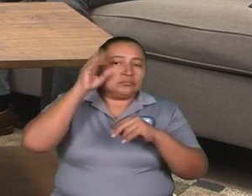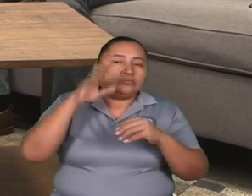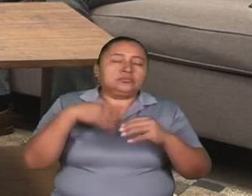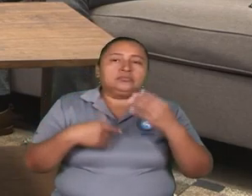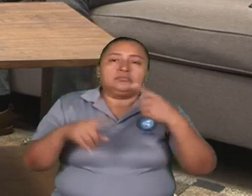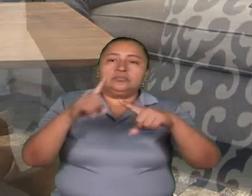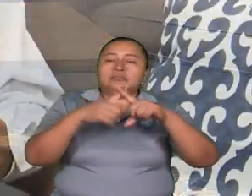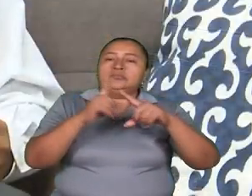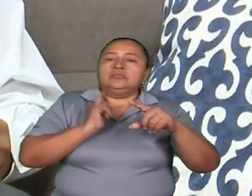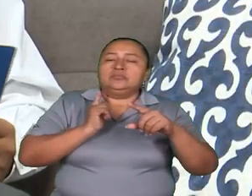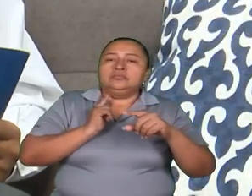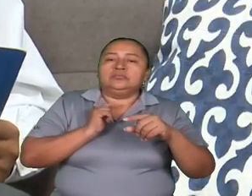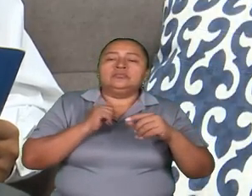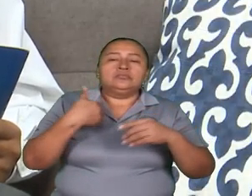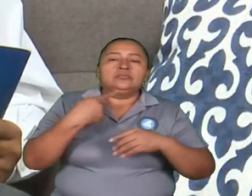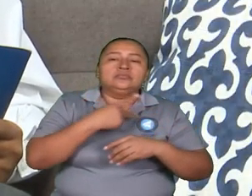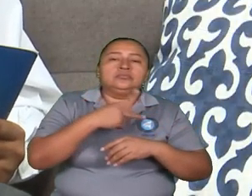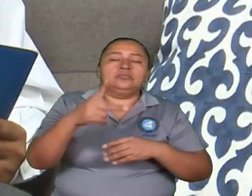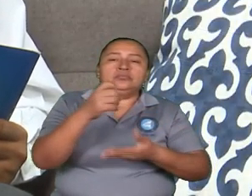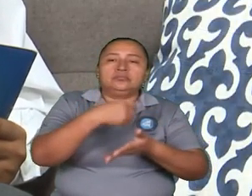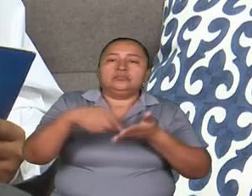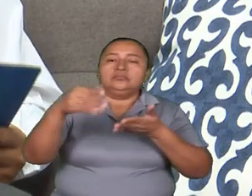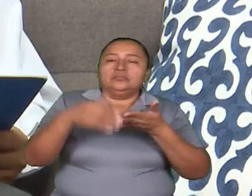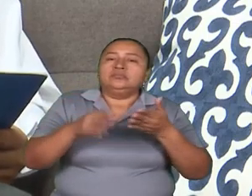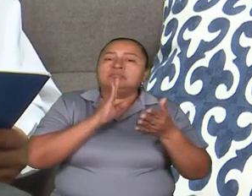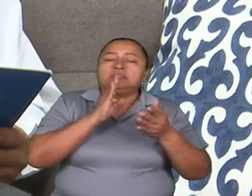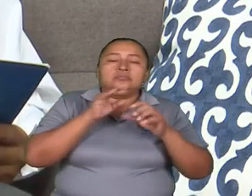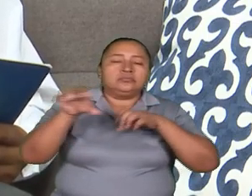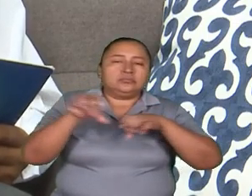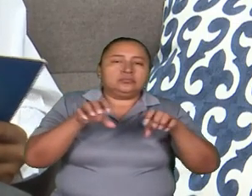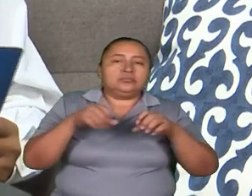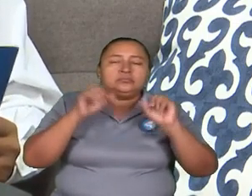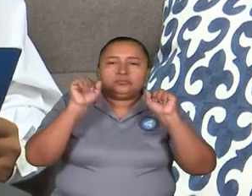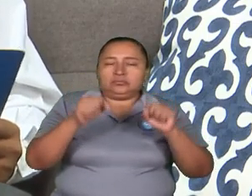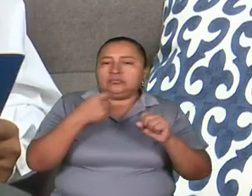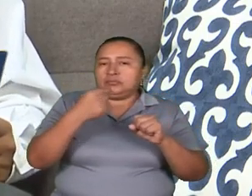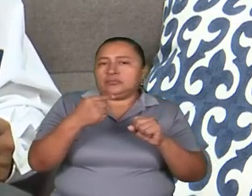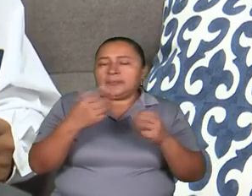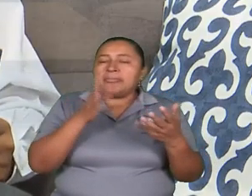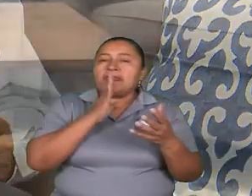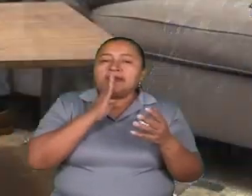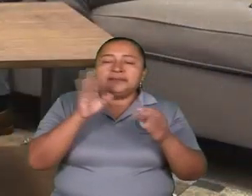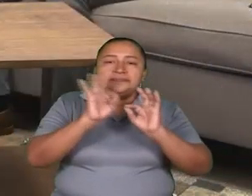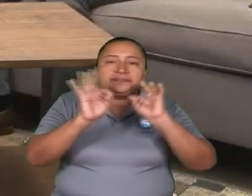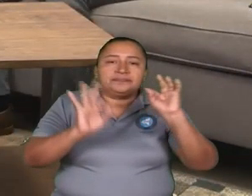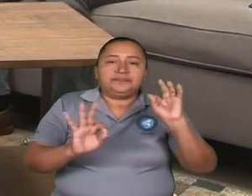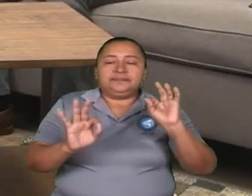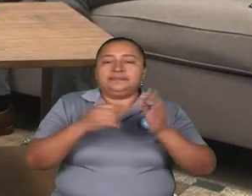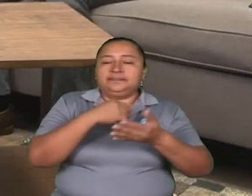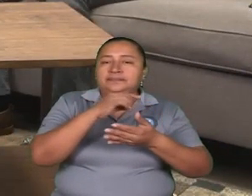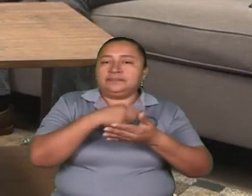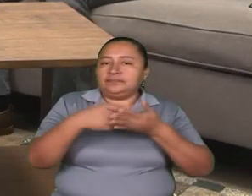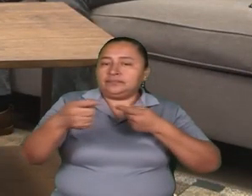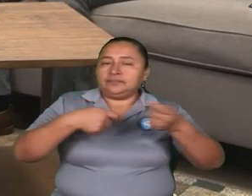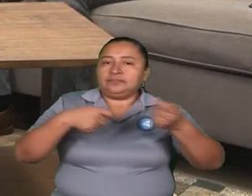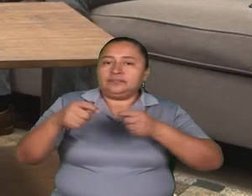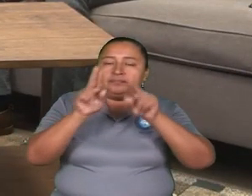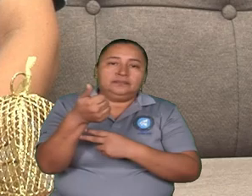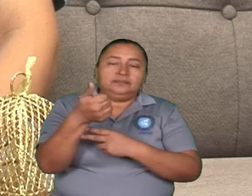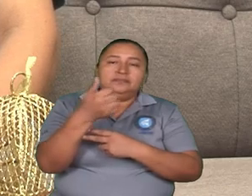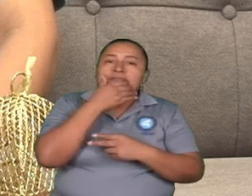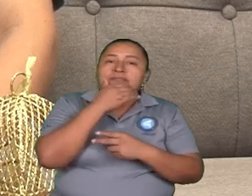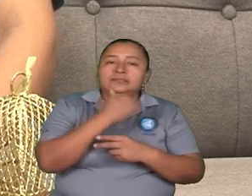la seguridad que también es muy importante. Entonces, viendo todo eso, ese trabajo articulado entre los gobiernos locales, el gobierno